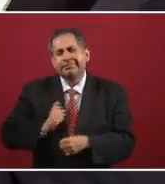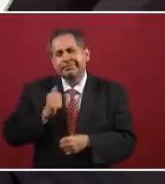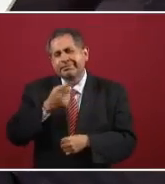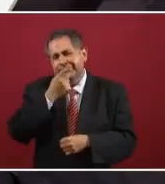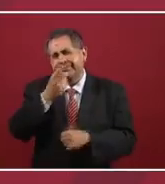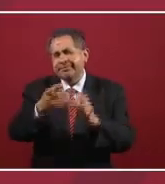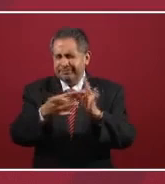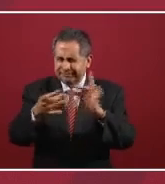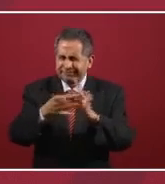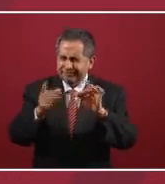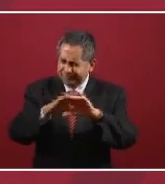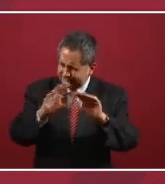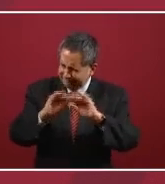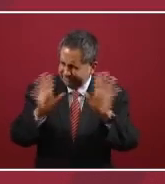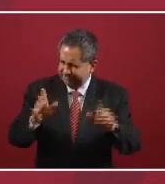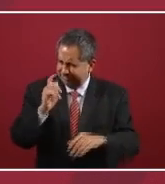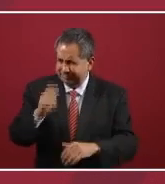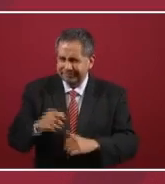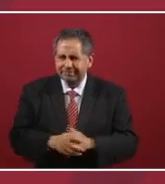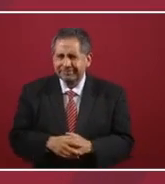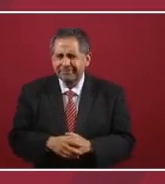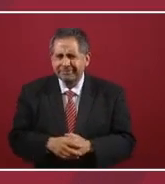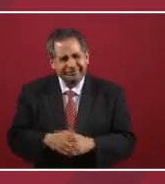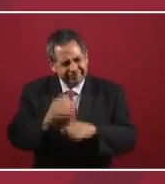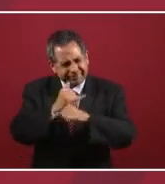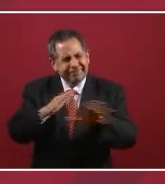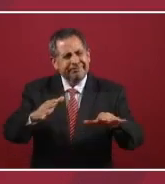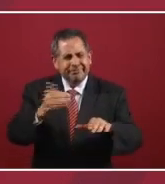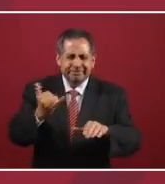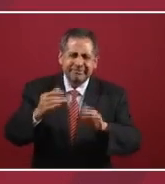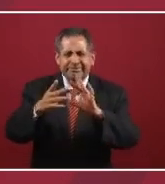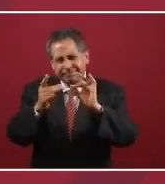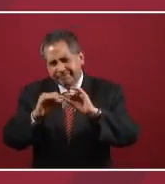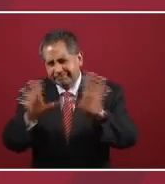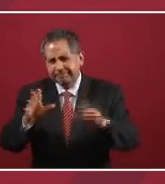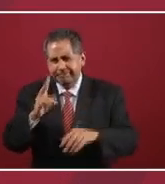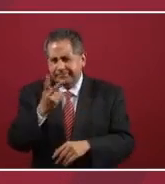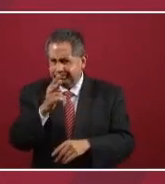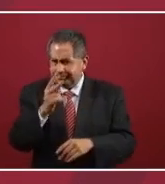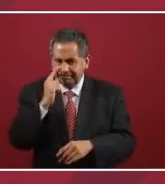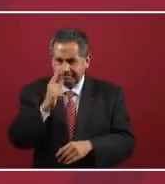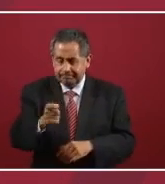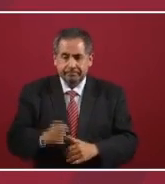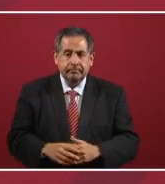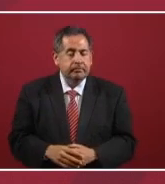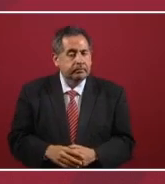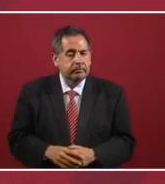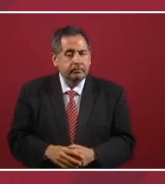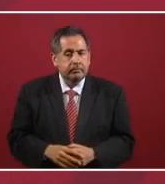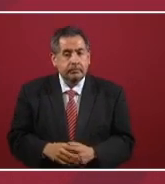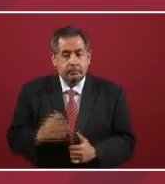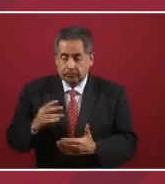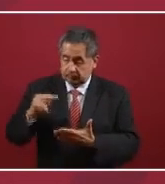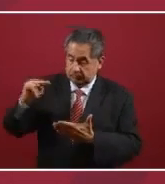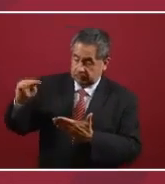para aclarar, y más informar y aclarar, de que se firmó